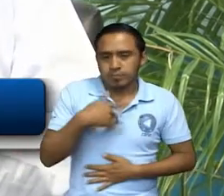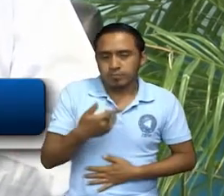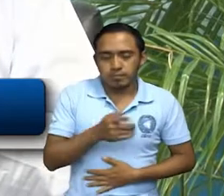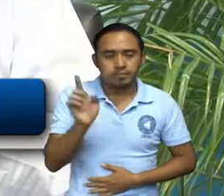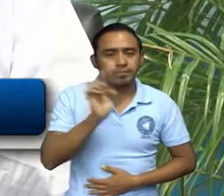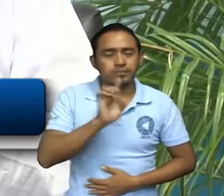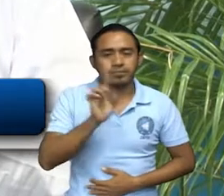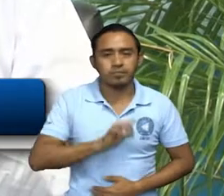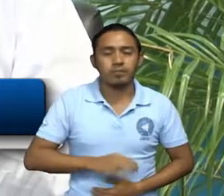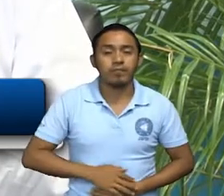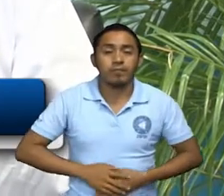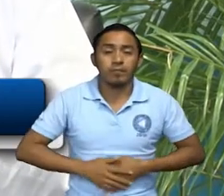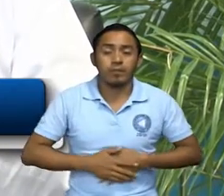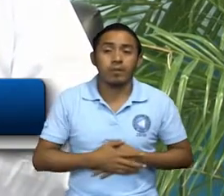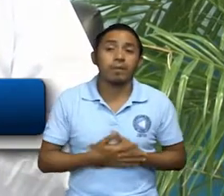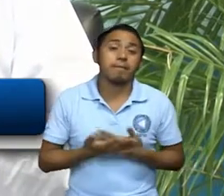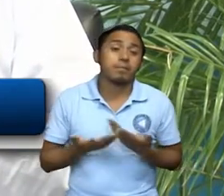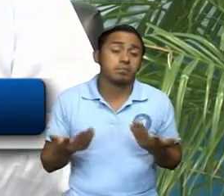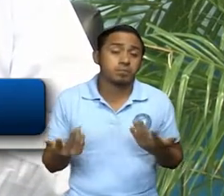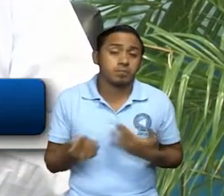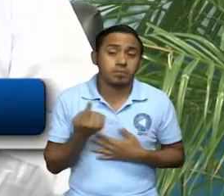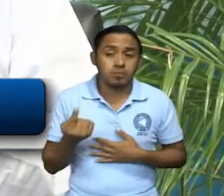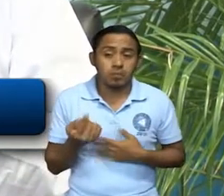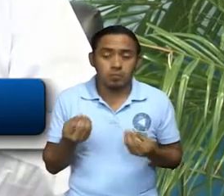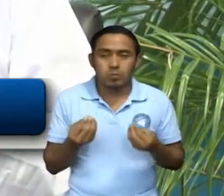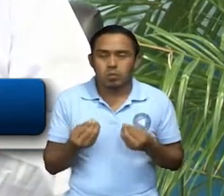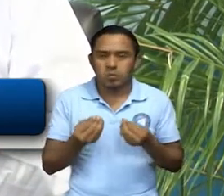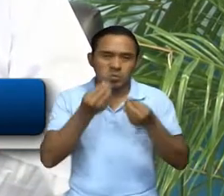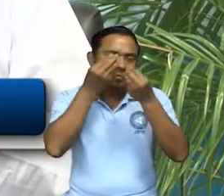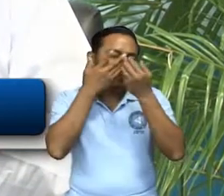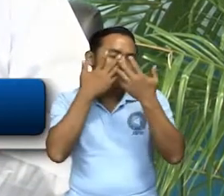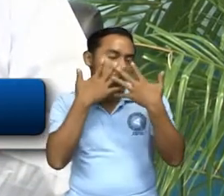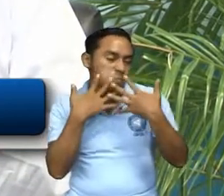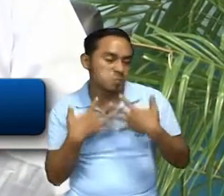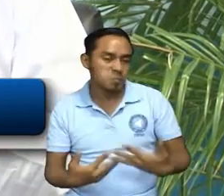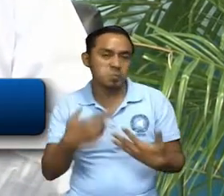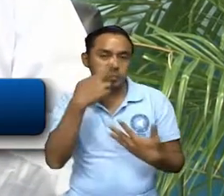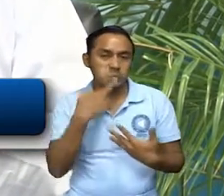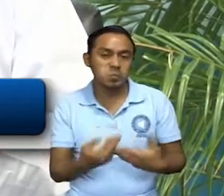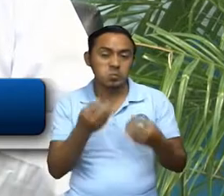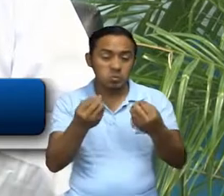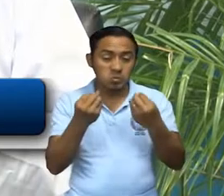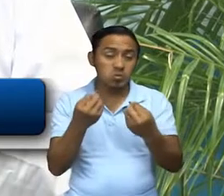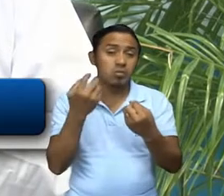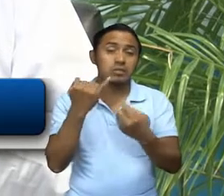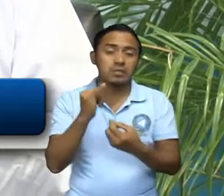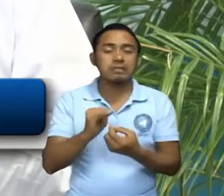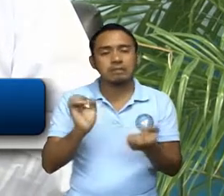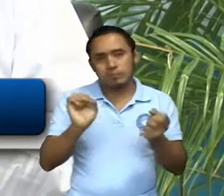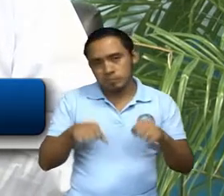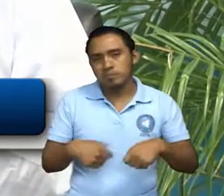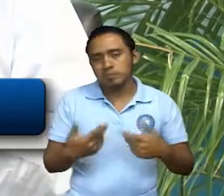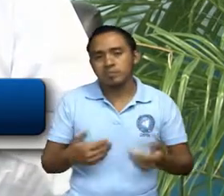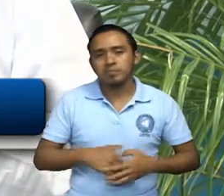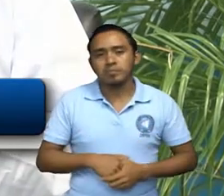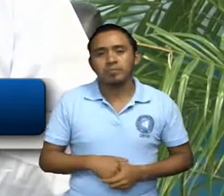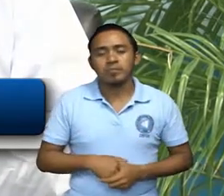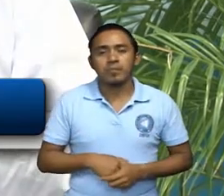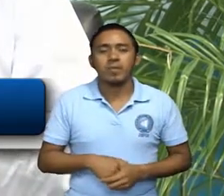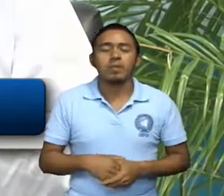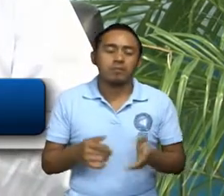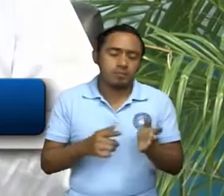No es muy frecuente. A menos de que haya sido un sangrado excesivo. Excesivo, eso sí. Tuvo que haber excesivo. Porque si una persona,